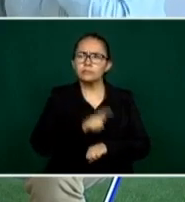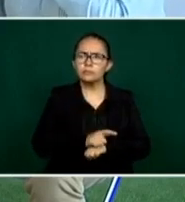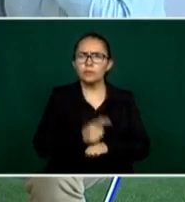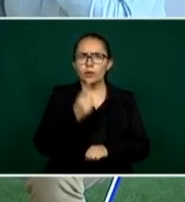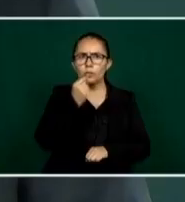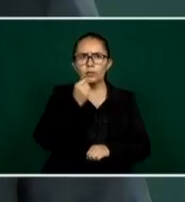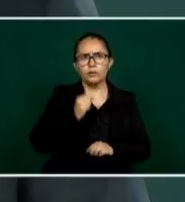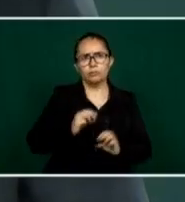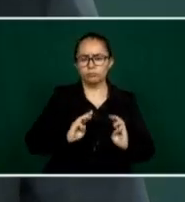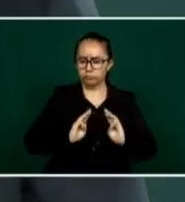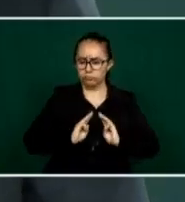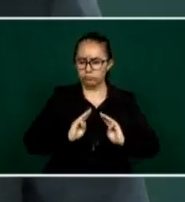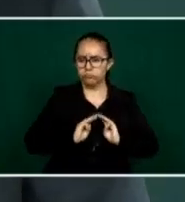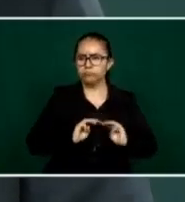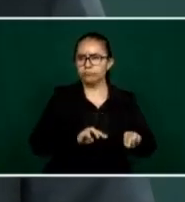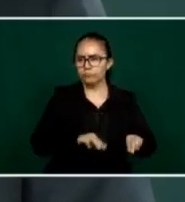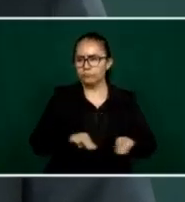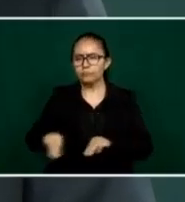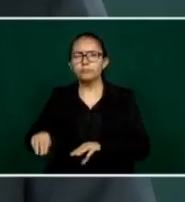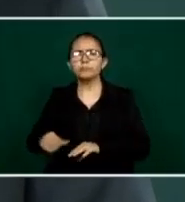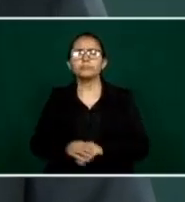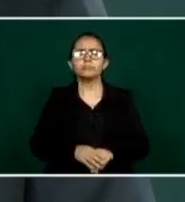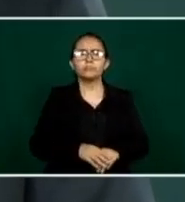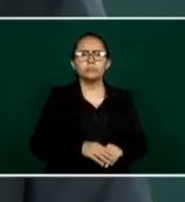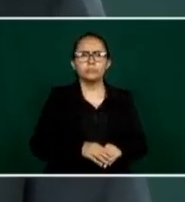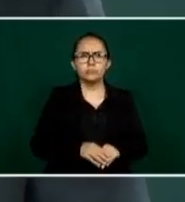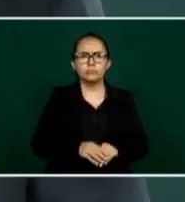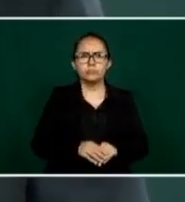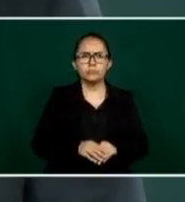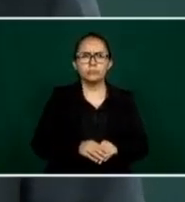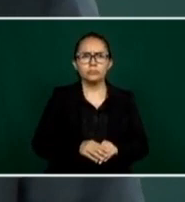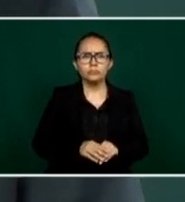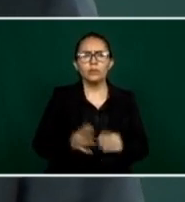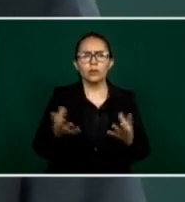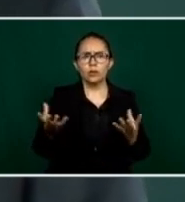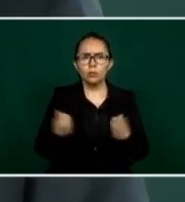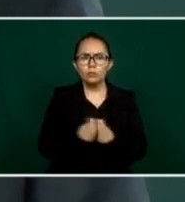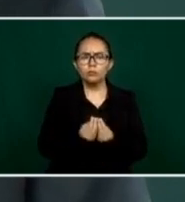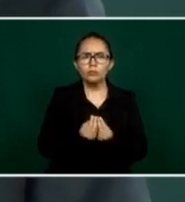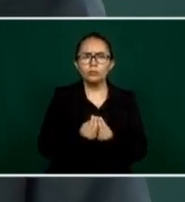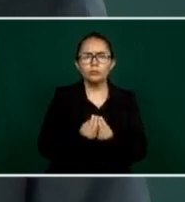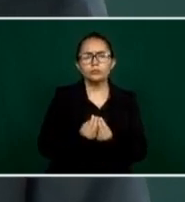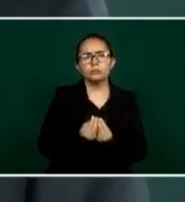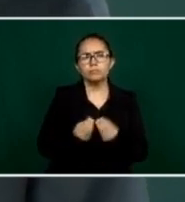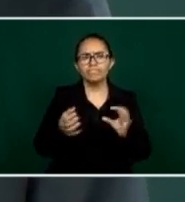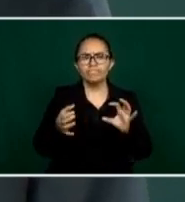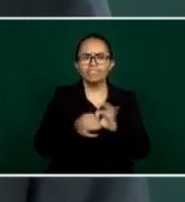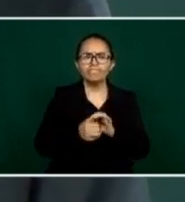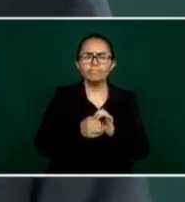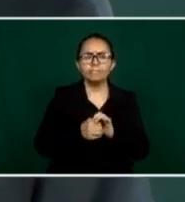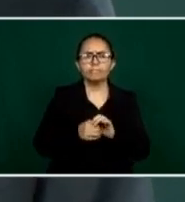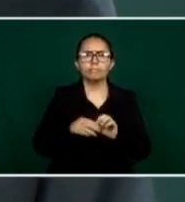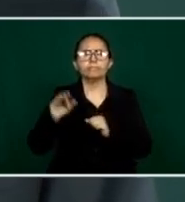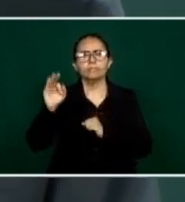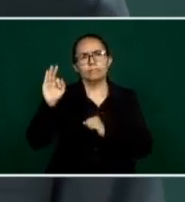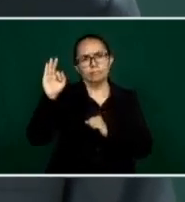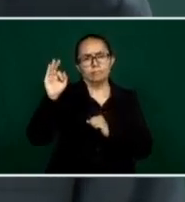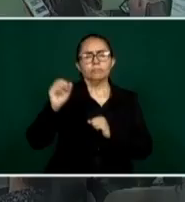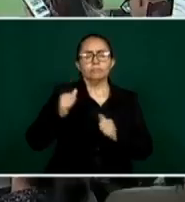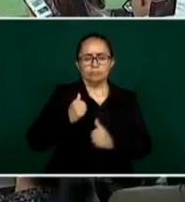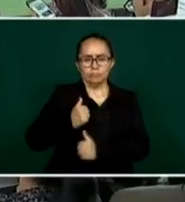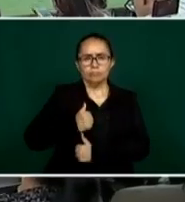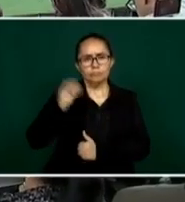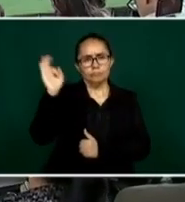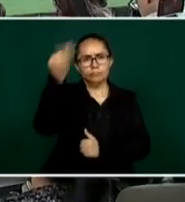Policía Naval, que integran la Guardia Nacional, y coordinados con